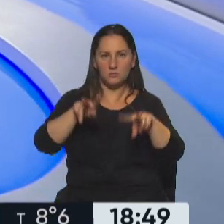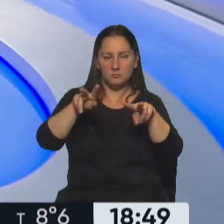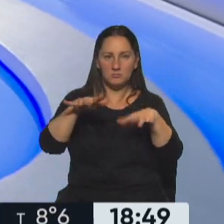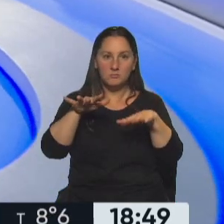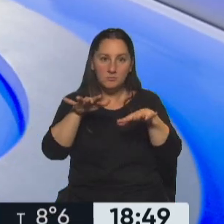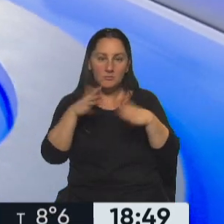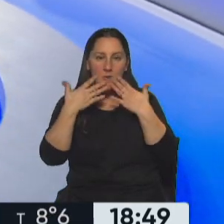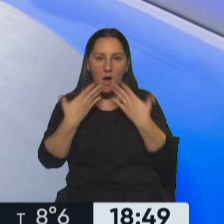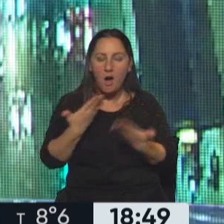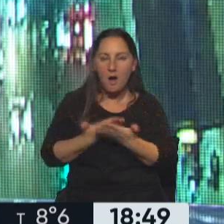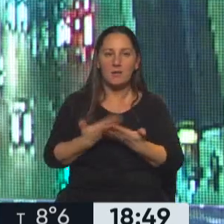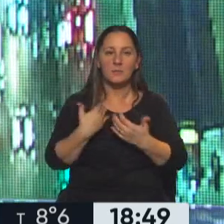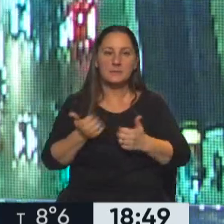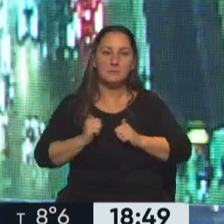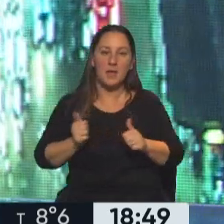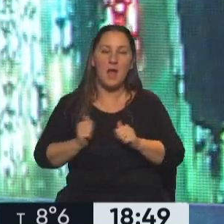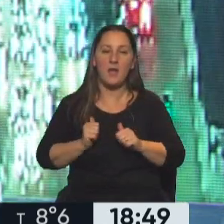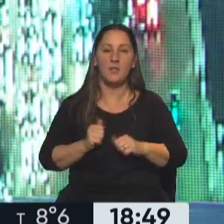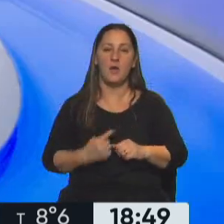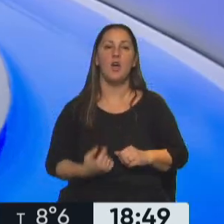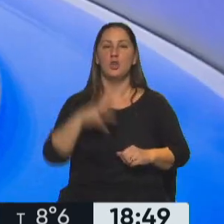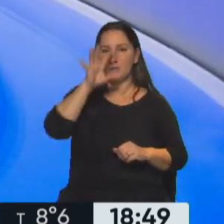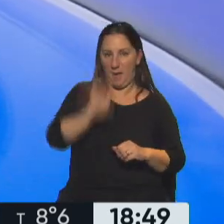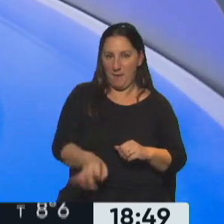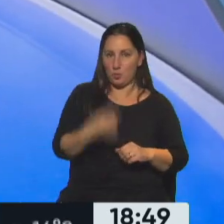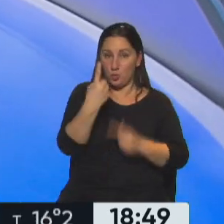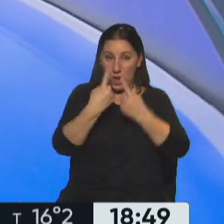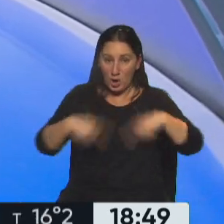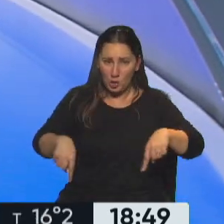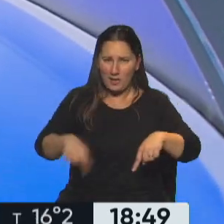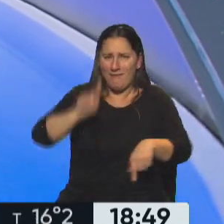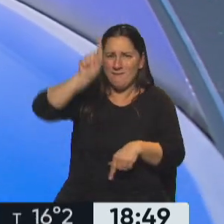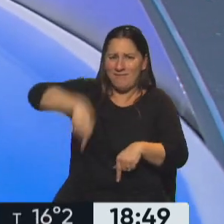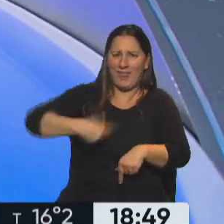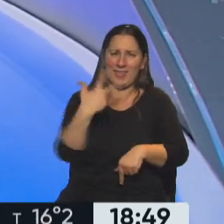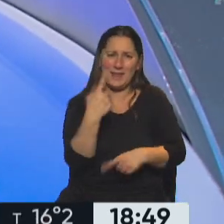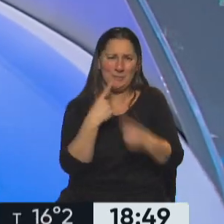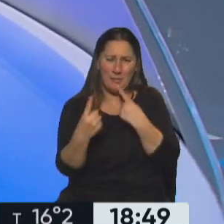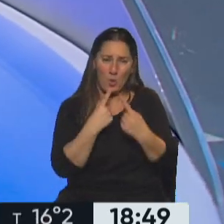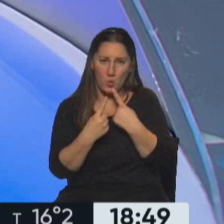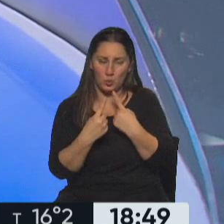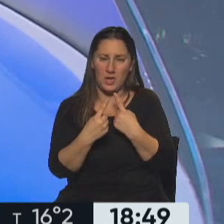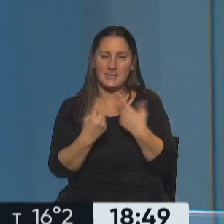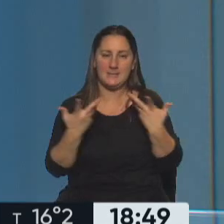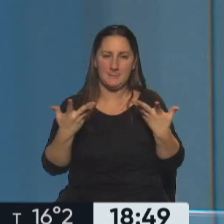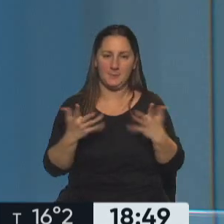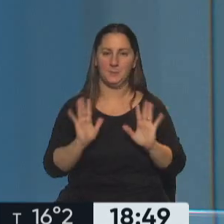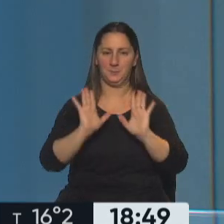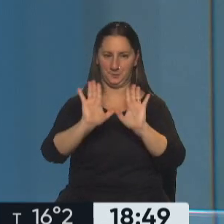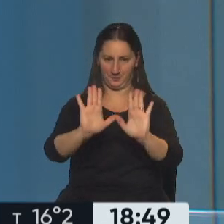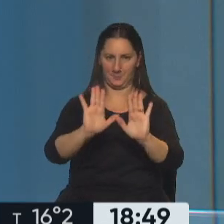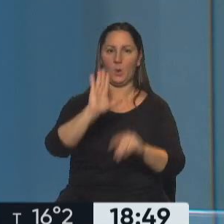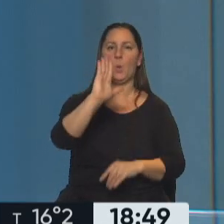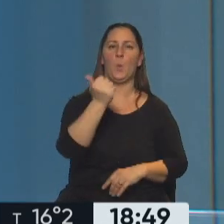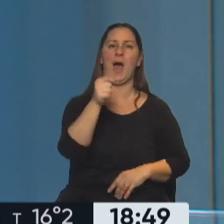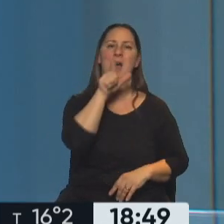todos expectantes. Estamos me todos imagino. viendo qué va a Una pasar. certeza y 3 preguntas. Exactamente. A ver, me detengo un segundo sobre